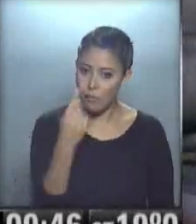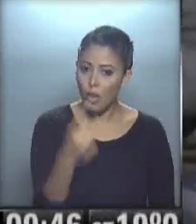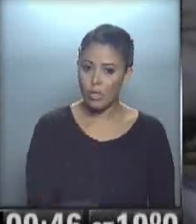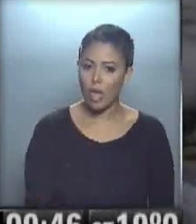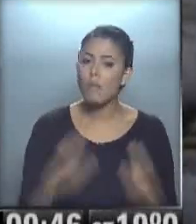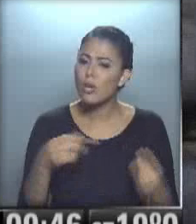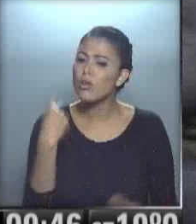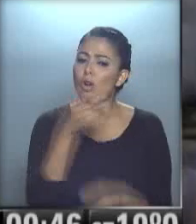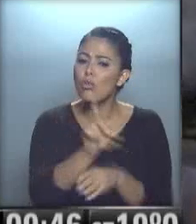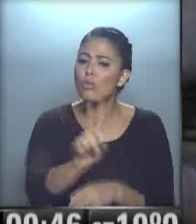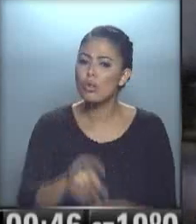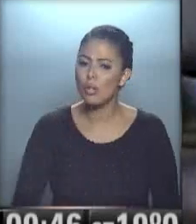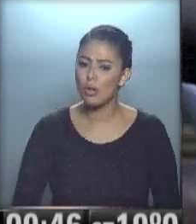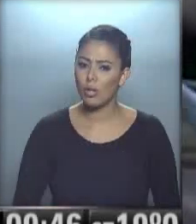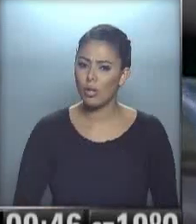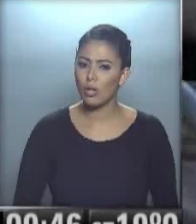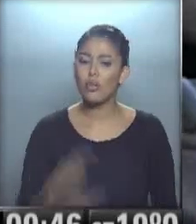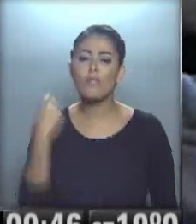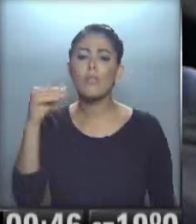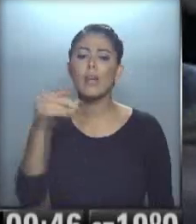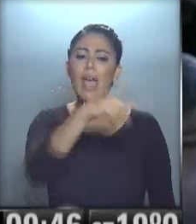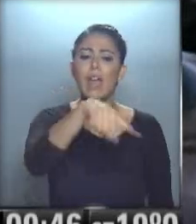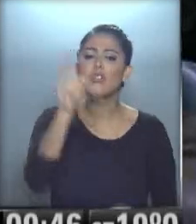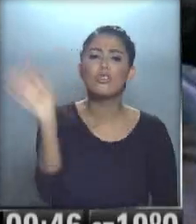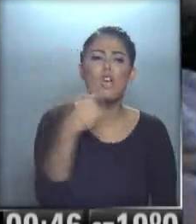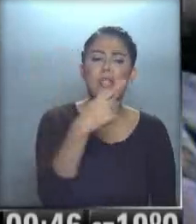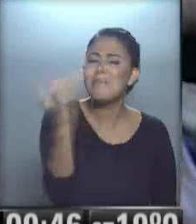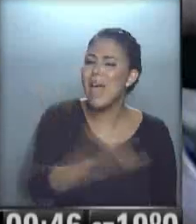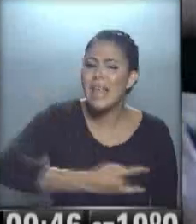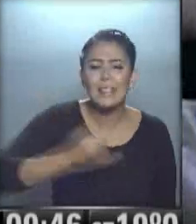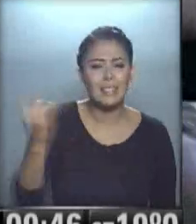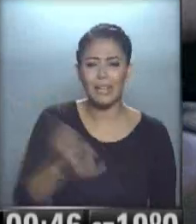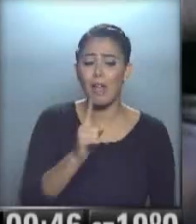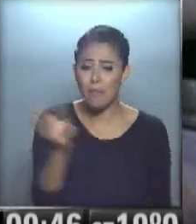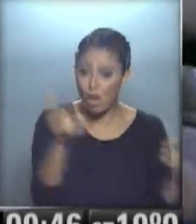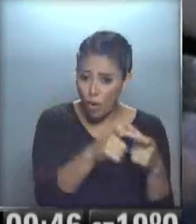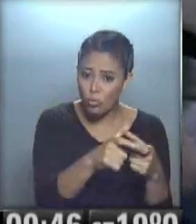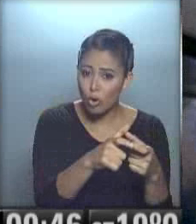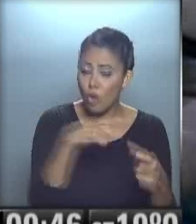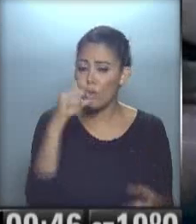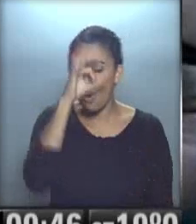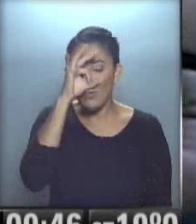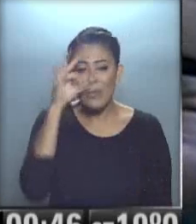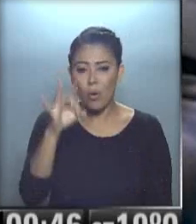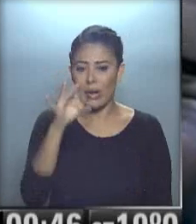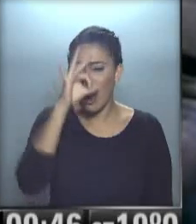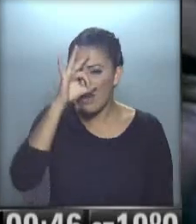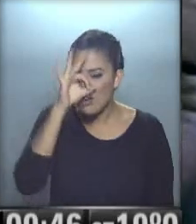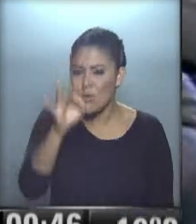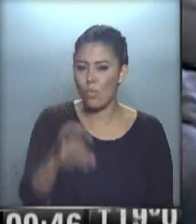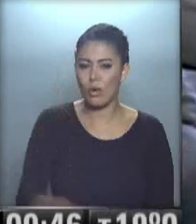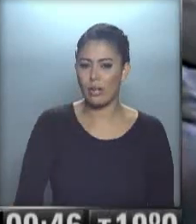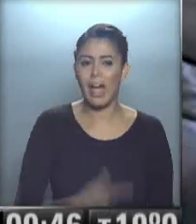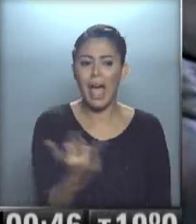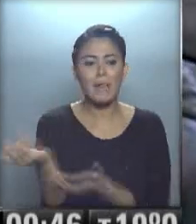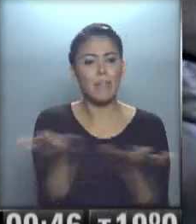yo le voy a contestar por qué no fuimos a la reunión. Porque lo que están diciendo todo es mentira. A esa reunión nunca se